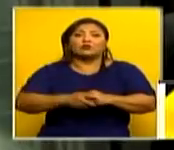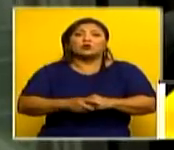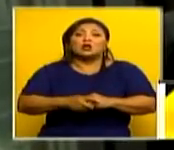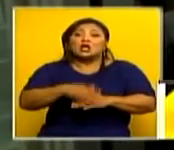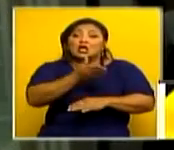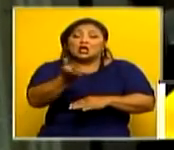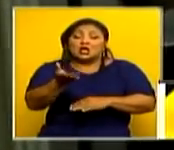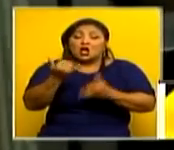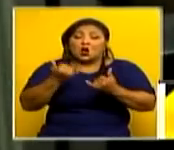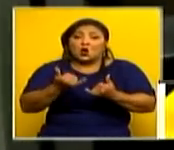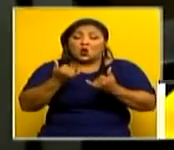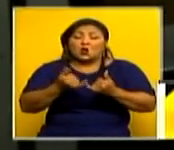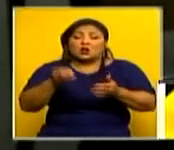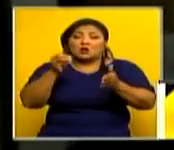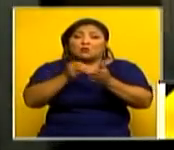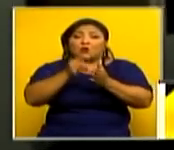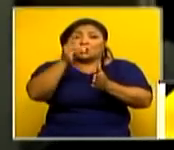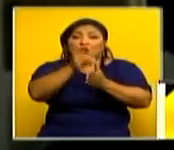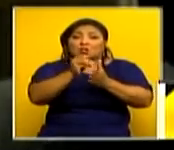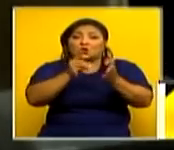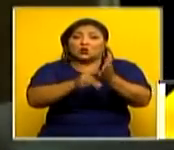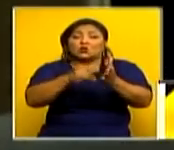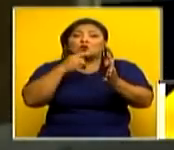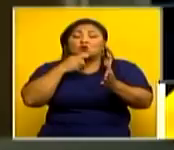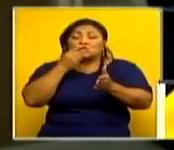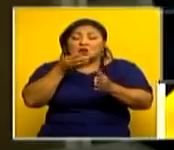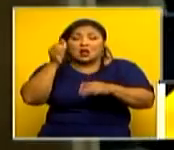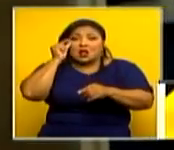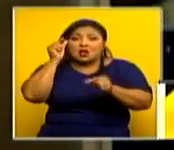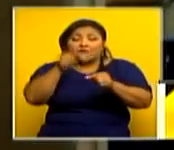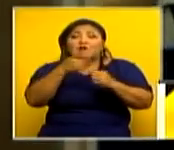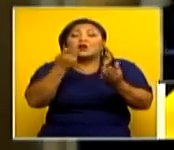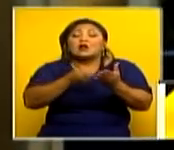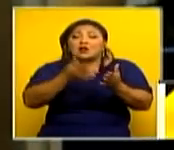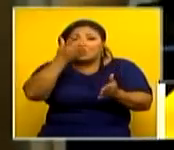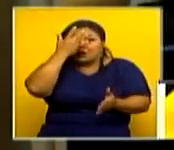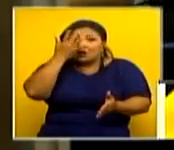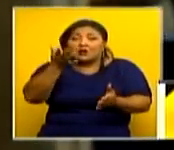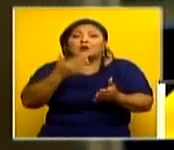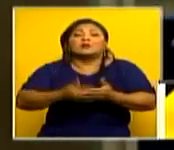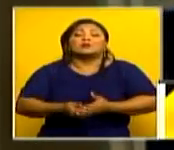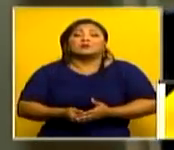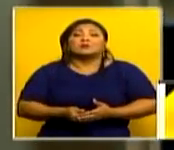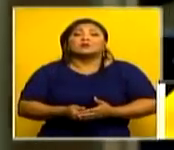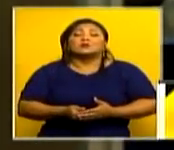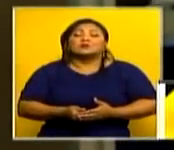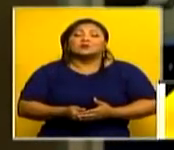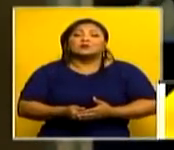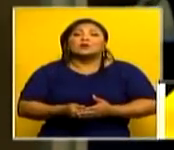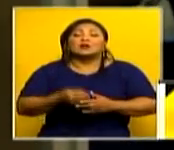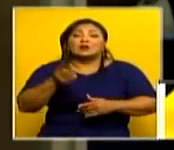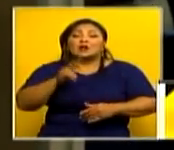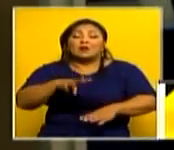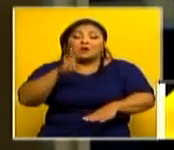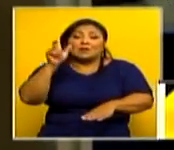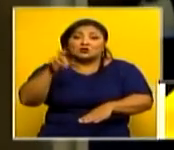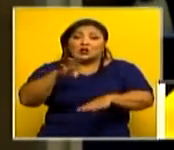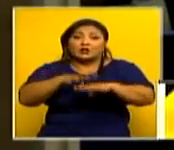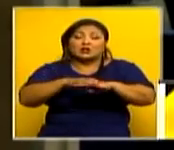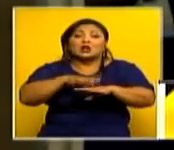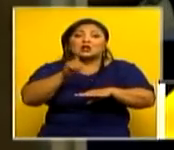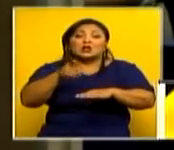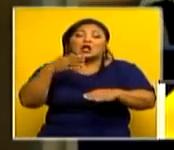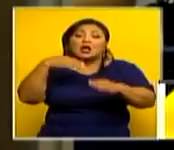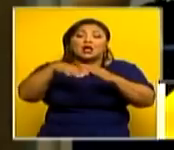quien está en este momento poniendo la denuncia en conocimiento de la Fiscalía y el detenido pues está en